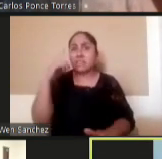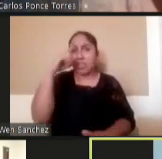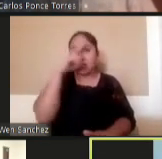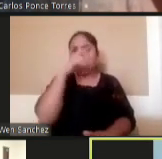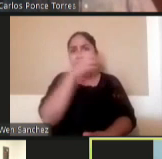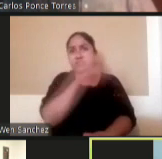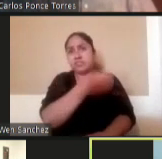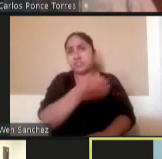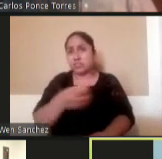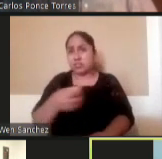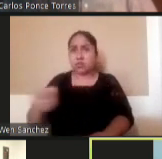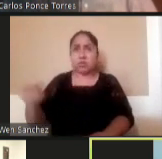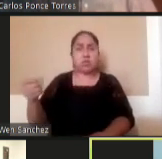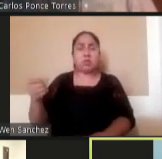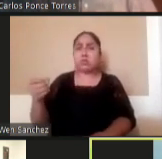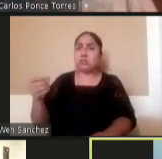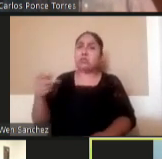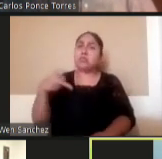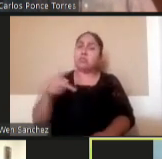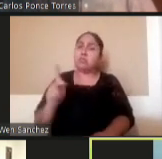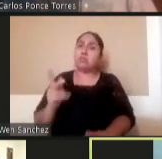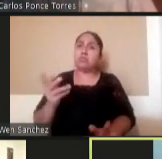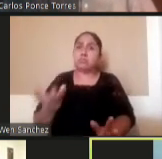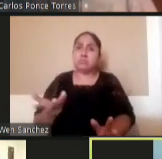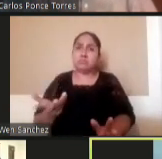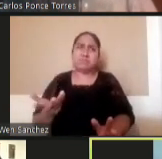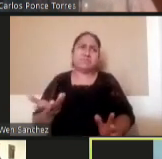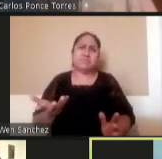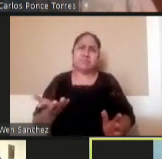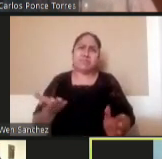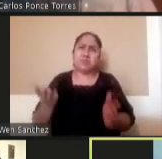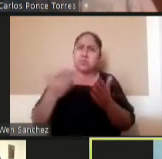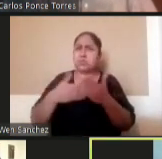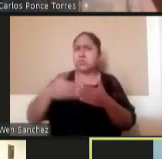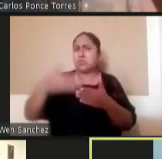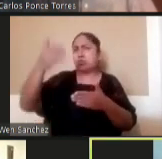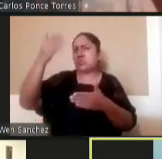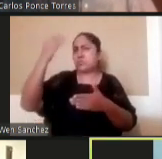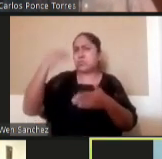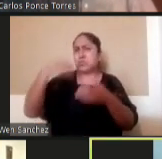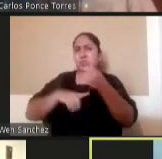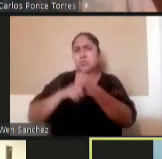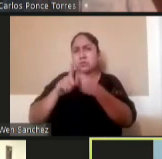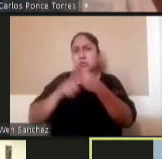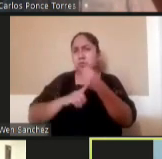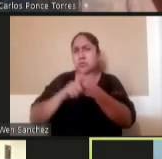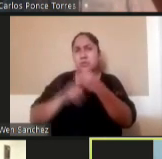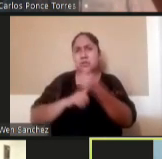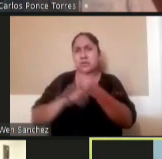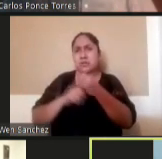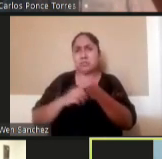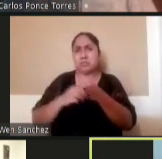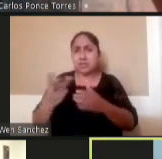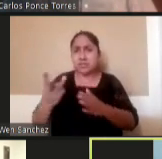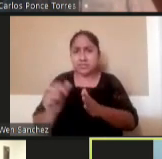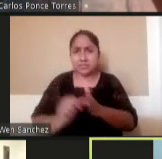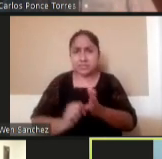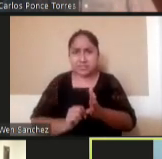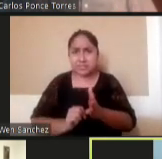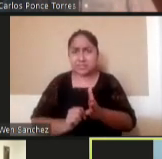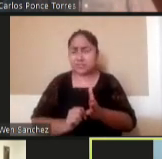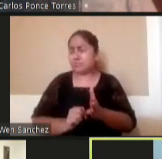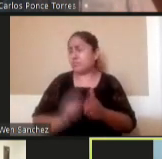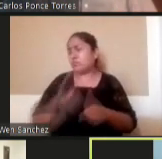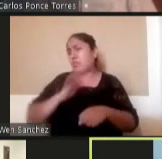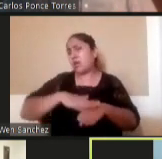en el servicio, los cuales han sido mayor desde hace aproximadamente 3 meses. De 3 visitas que se tienen programadas a